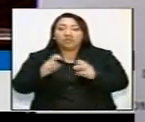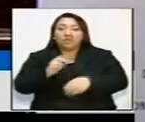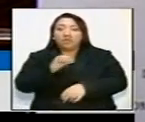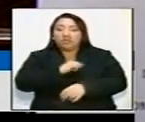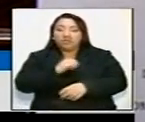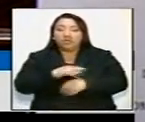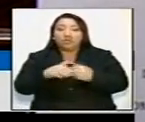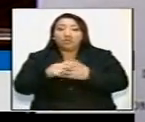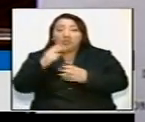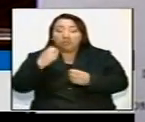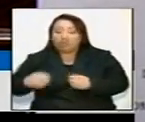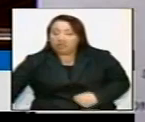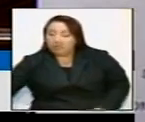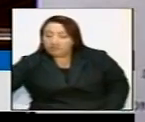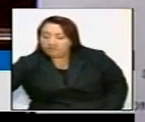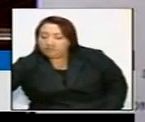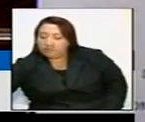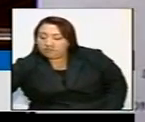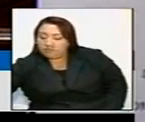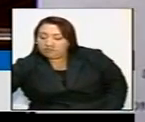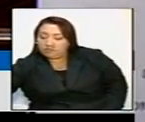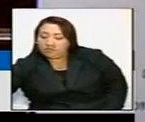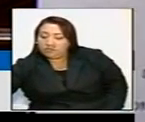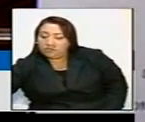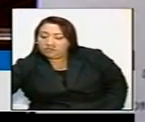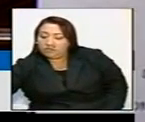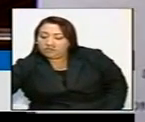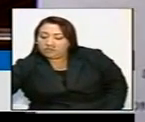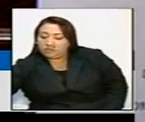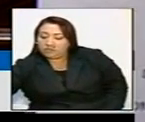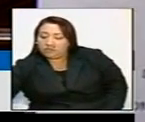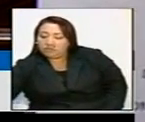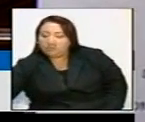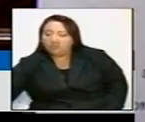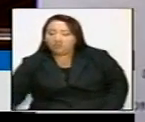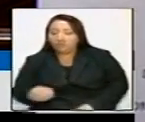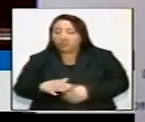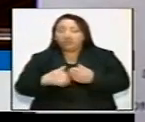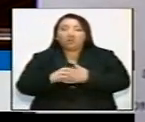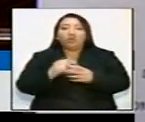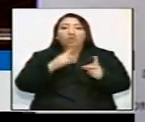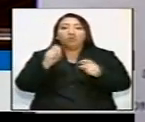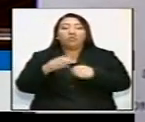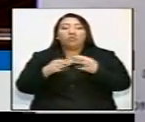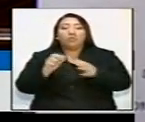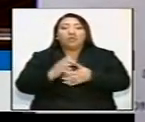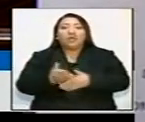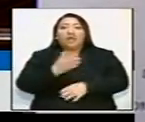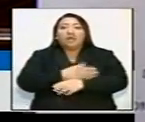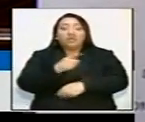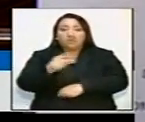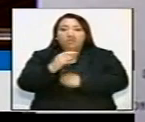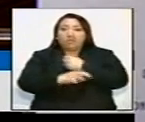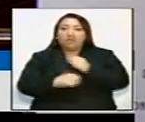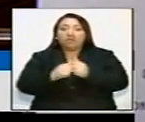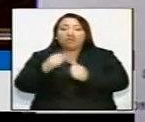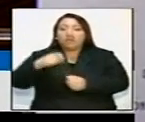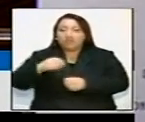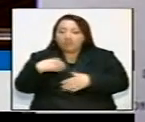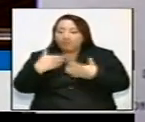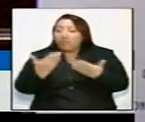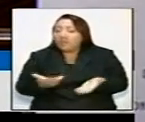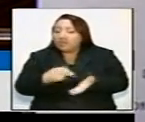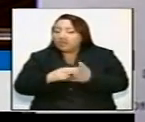profesor Vance también nos habla del tema de un proceso de consulta pública que se siguió en ese país y la necesidad de